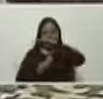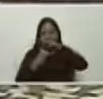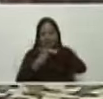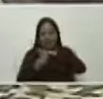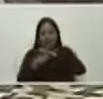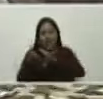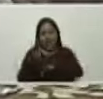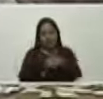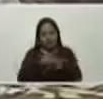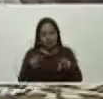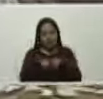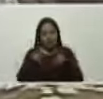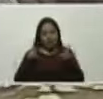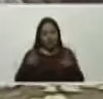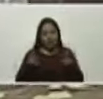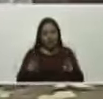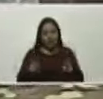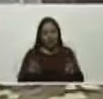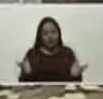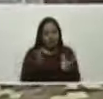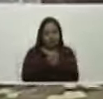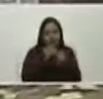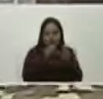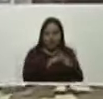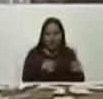hicimos en Tejería, para conseguir los terrenos